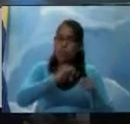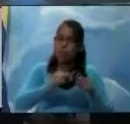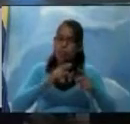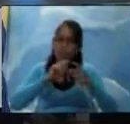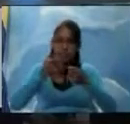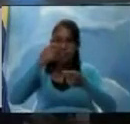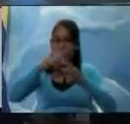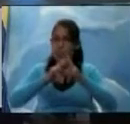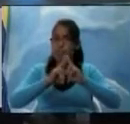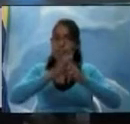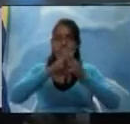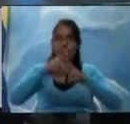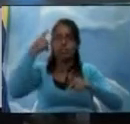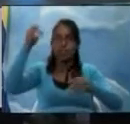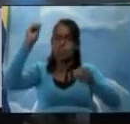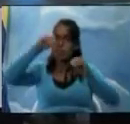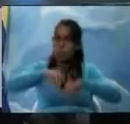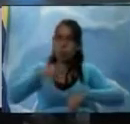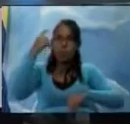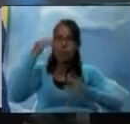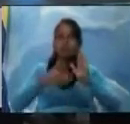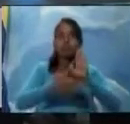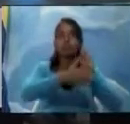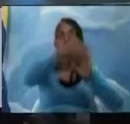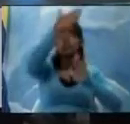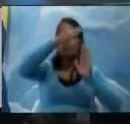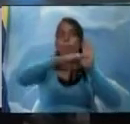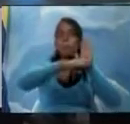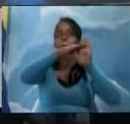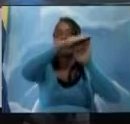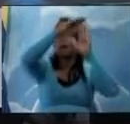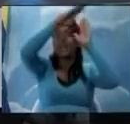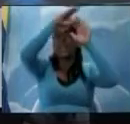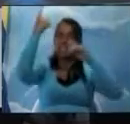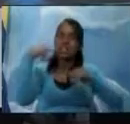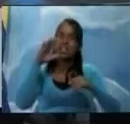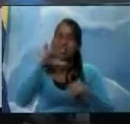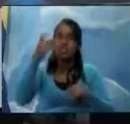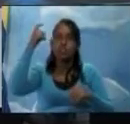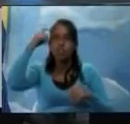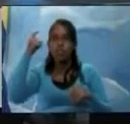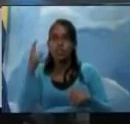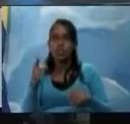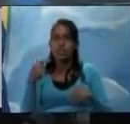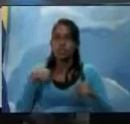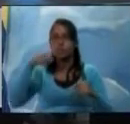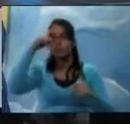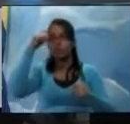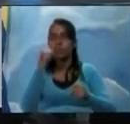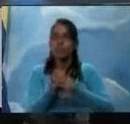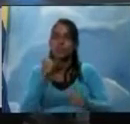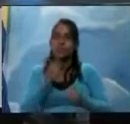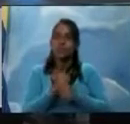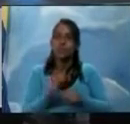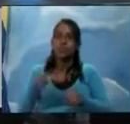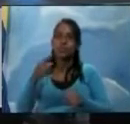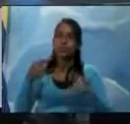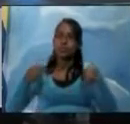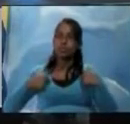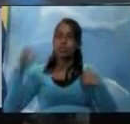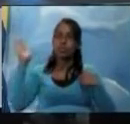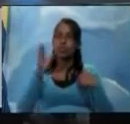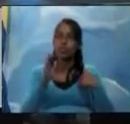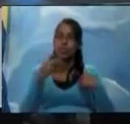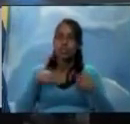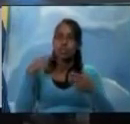te pongo para que tú me levantes paredes y tienes 5 días en mi trabajo, cuando yo vengo, pues yo te